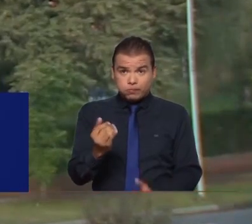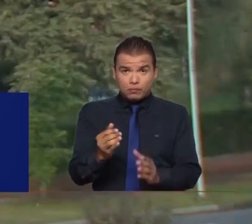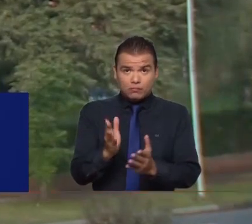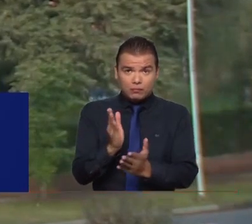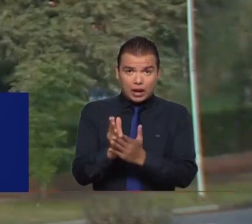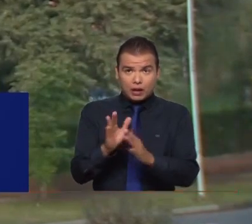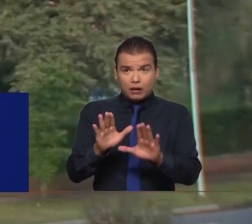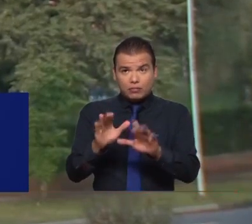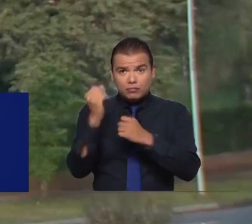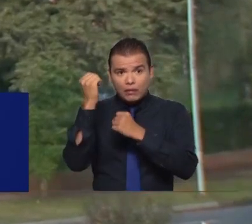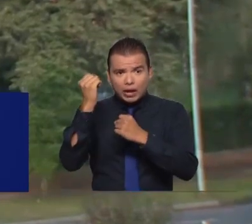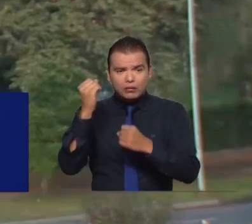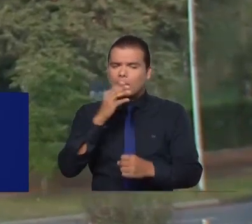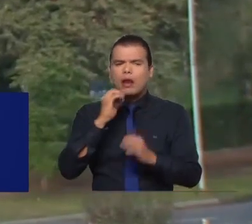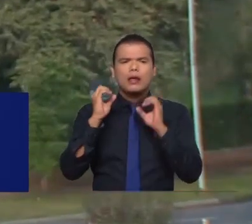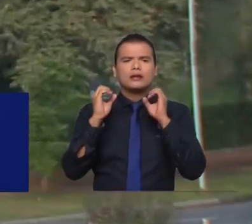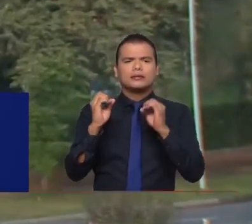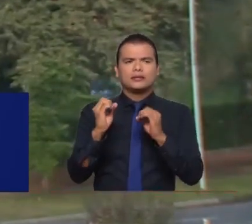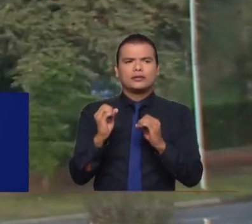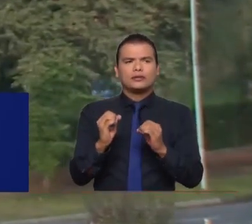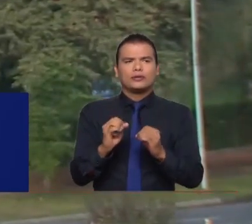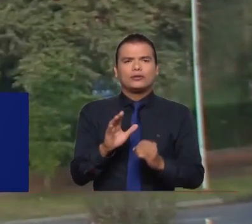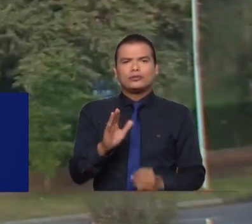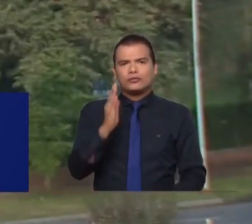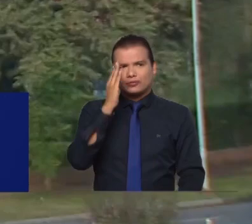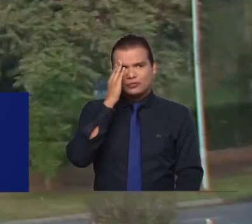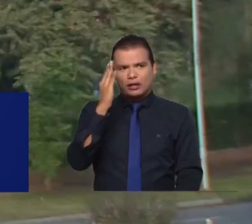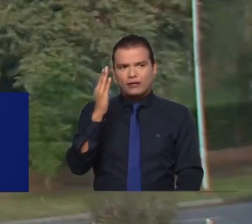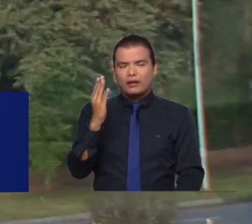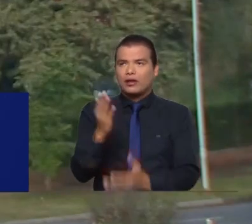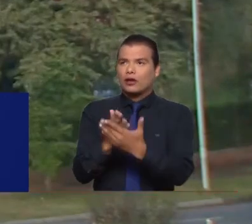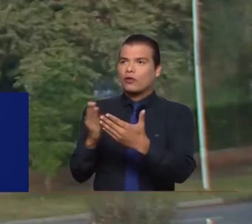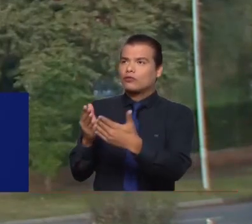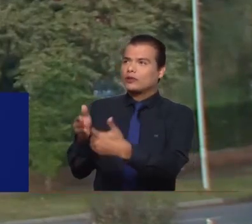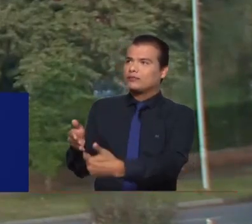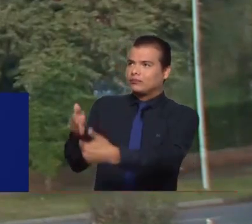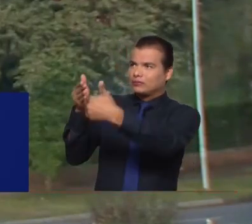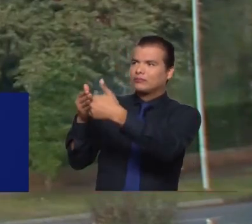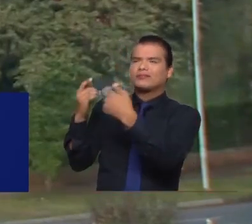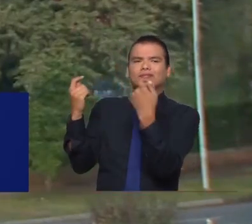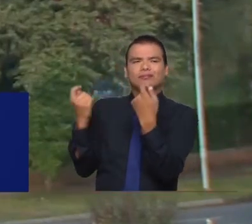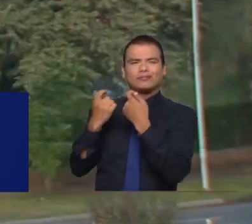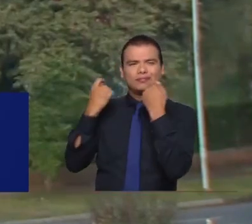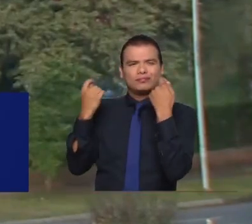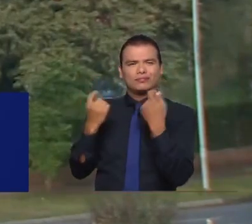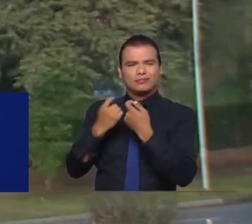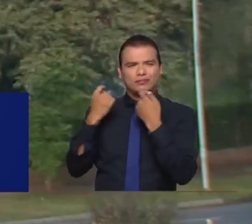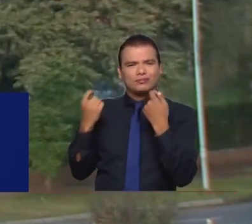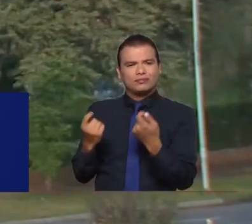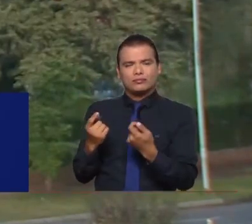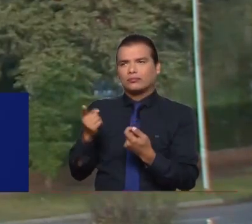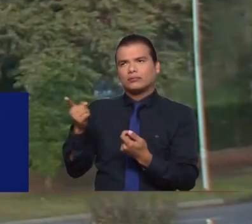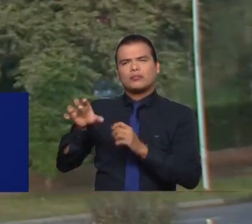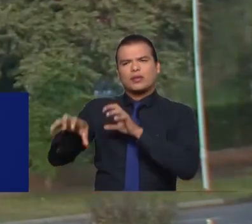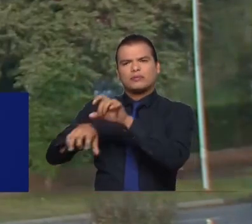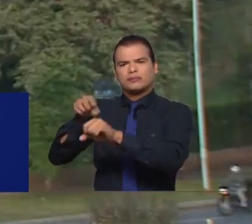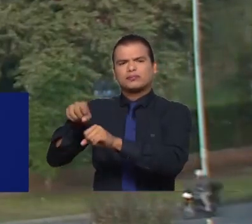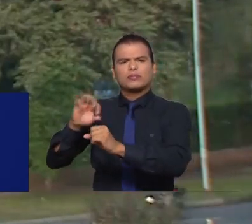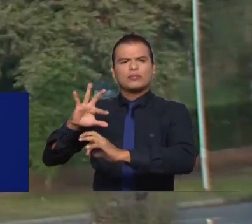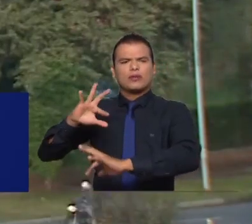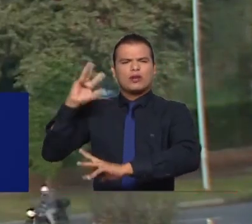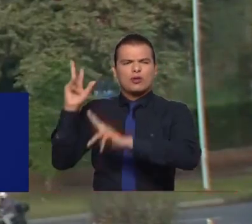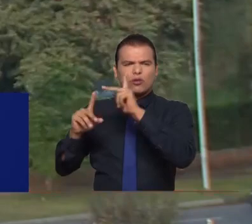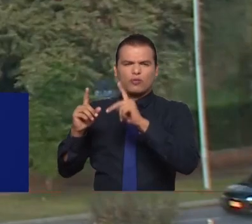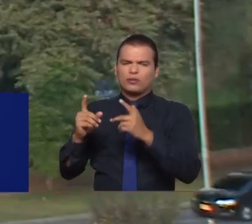estas eucoles, que son avisos comerciales y también informativos, sobre todo de rutas del sistema de transporte masivo.